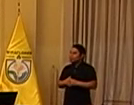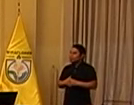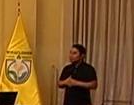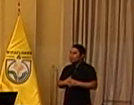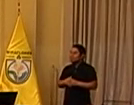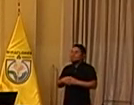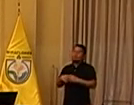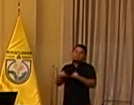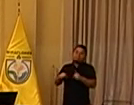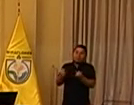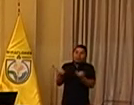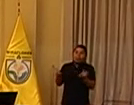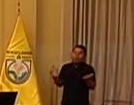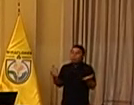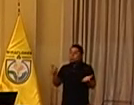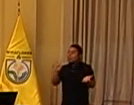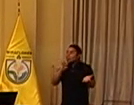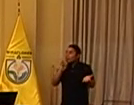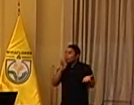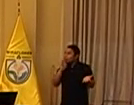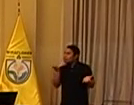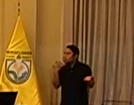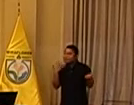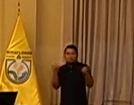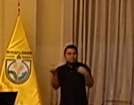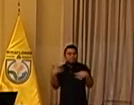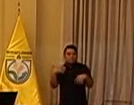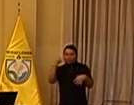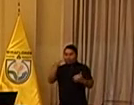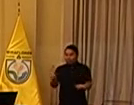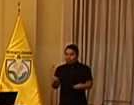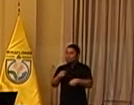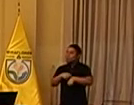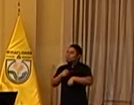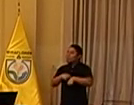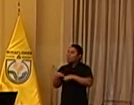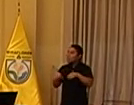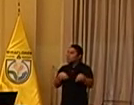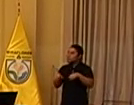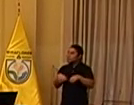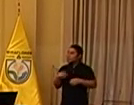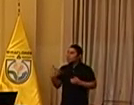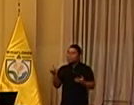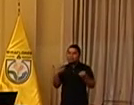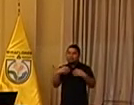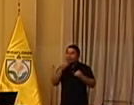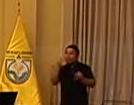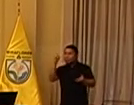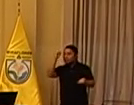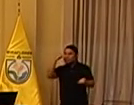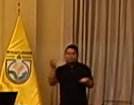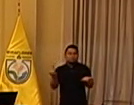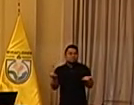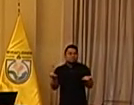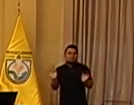Si hay alguna observación, es el momento de hacerla con relación a la solicitud. Si no, procederemos al voto.